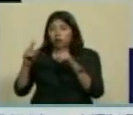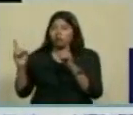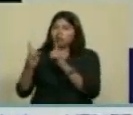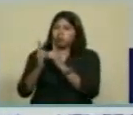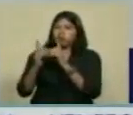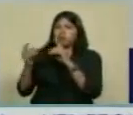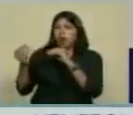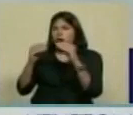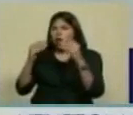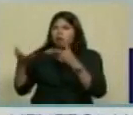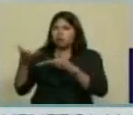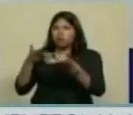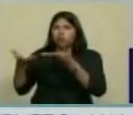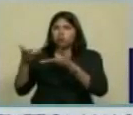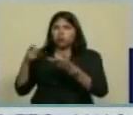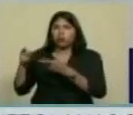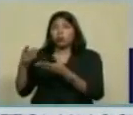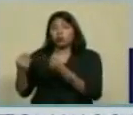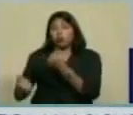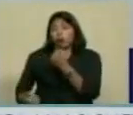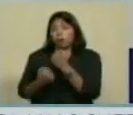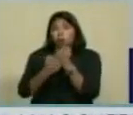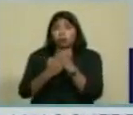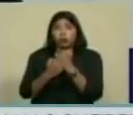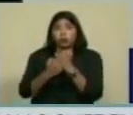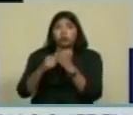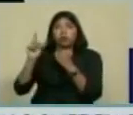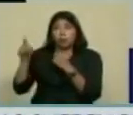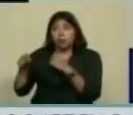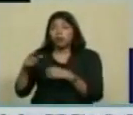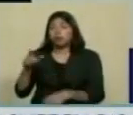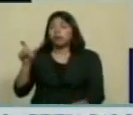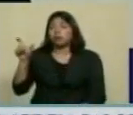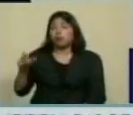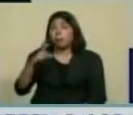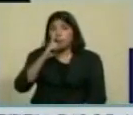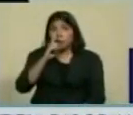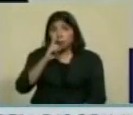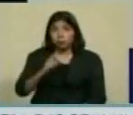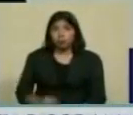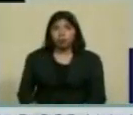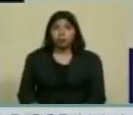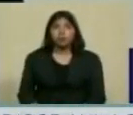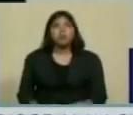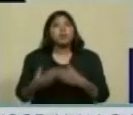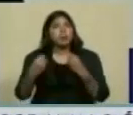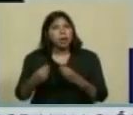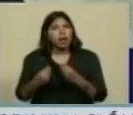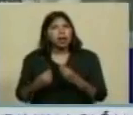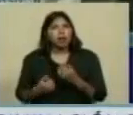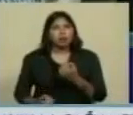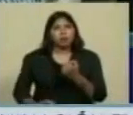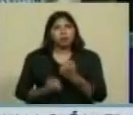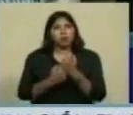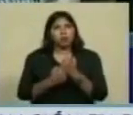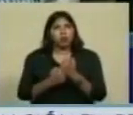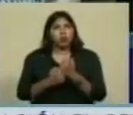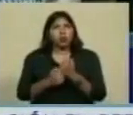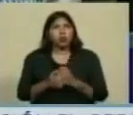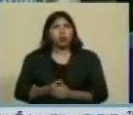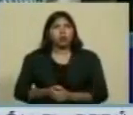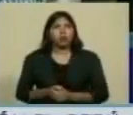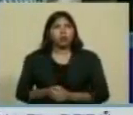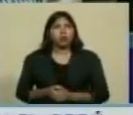gran apoyo, y el presidente en especial, a lo que es el fortalecimiento de aquellas áreas que han sufrido